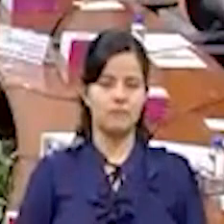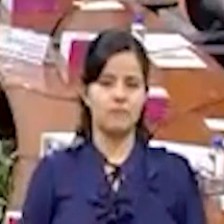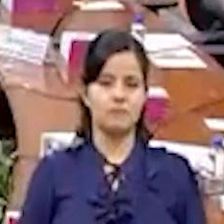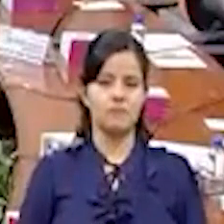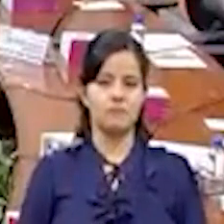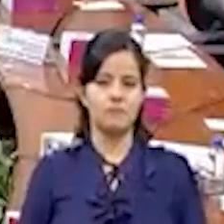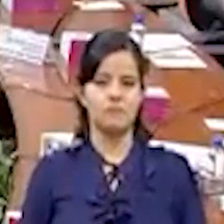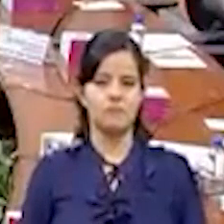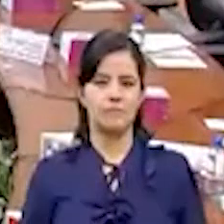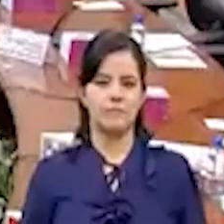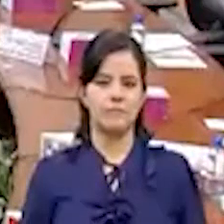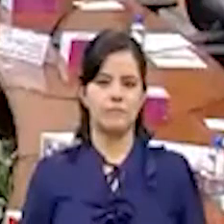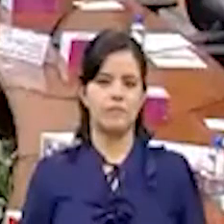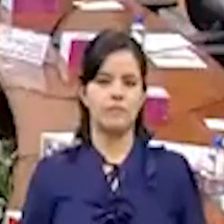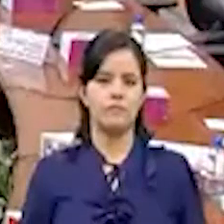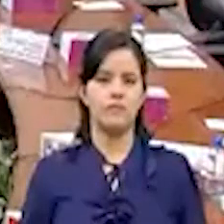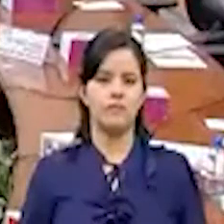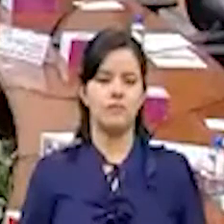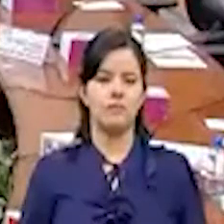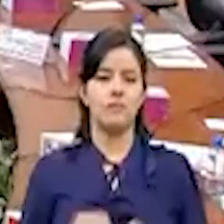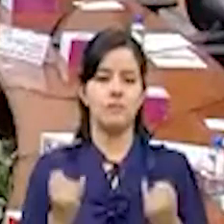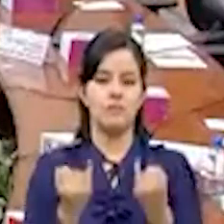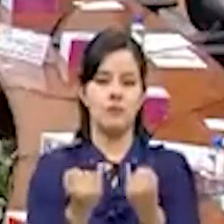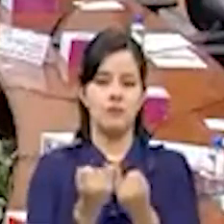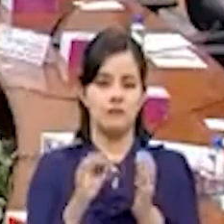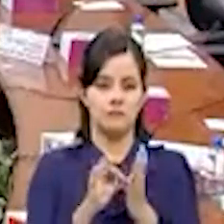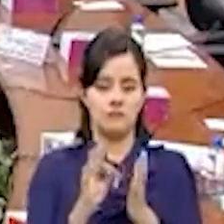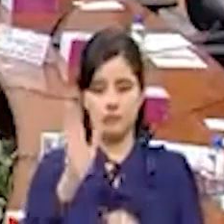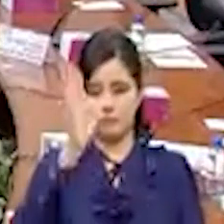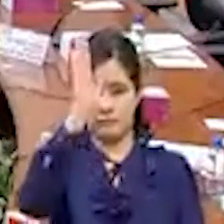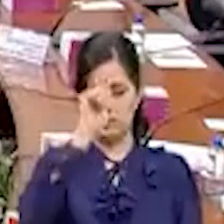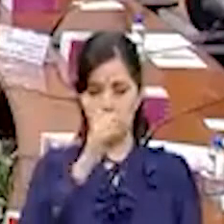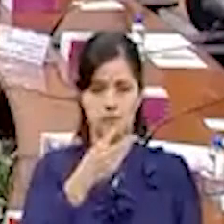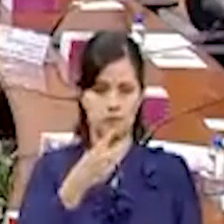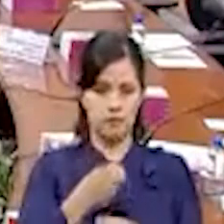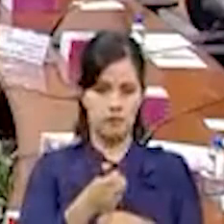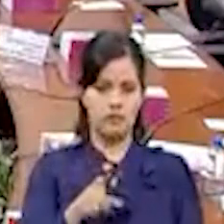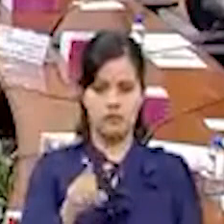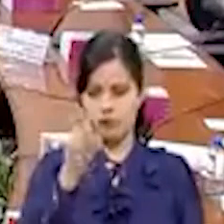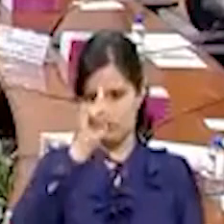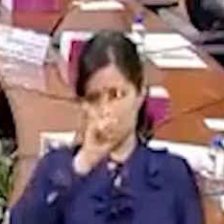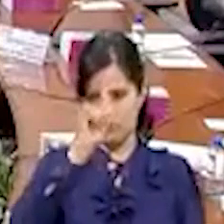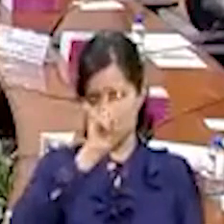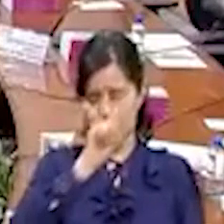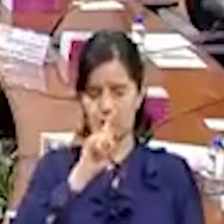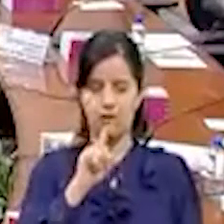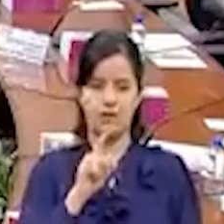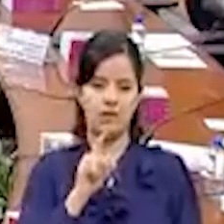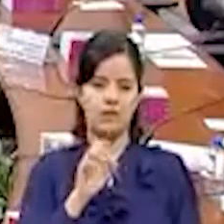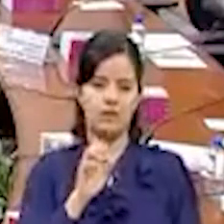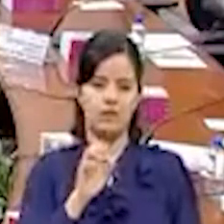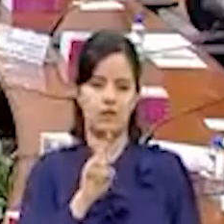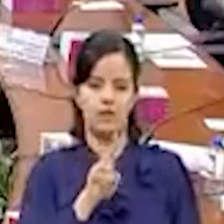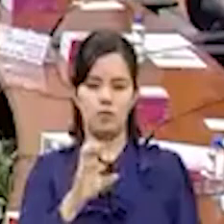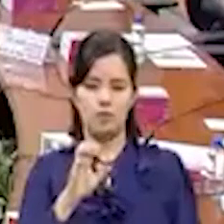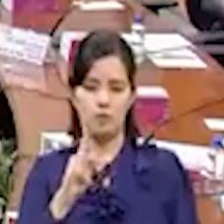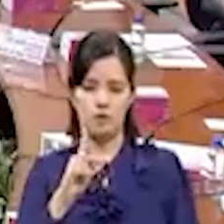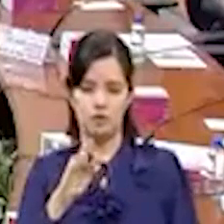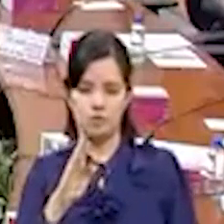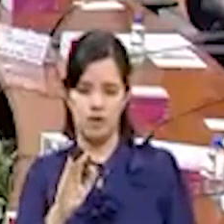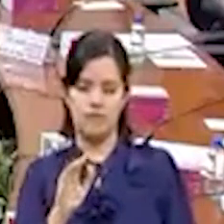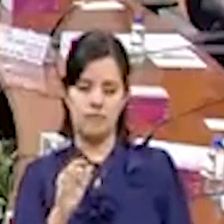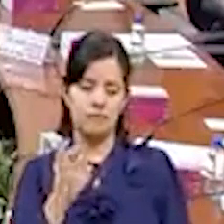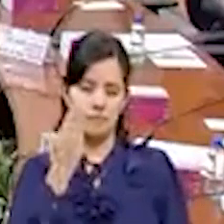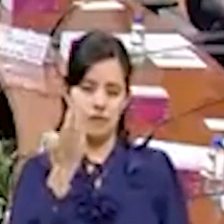Y también excluyendo el punto de acuerdo segundo que pidió el consejero UKIP su separación, el punto de